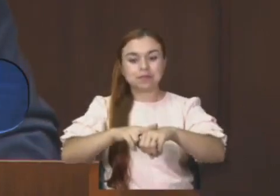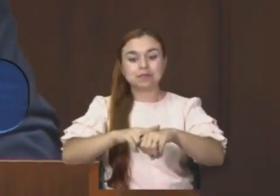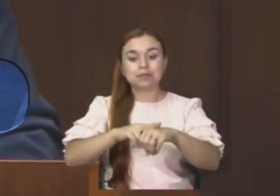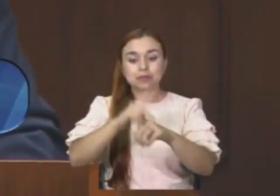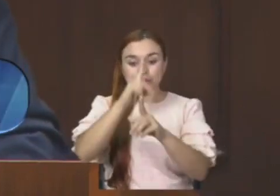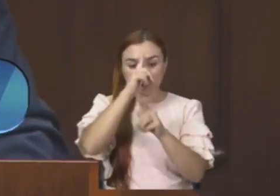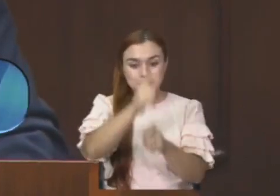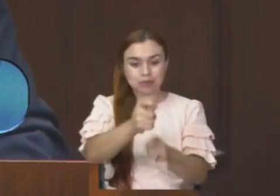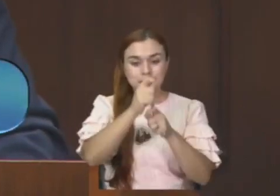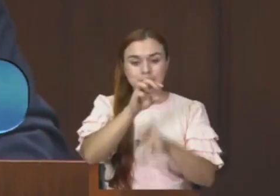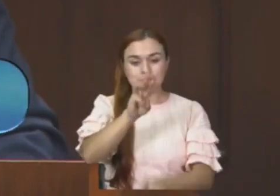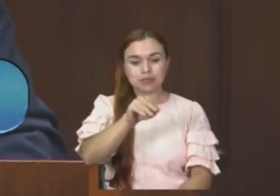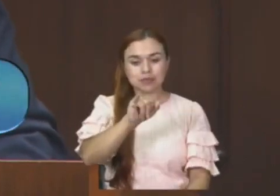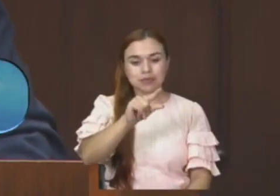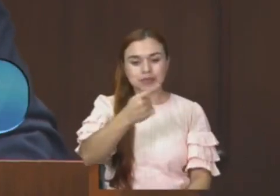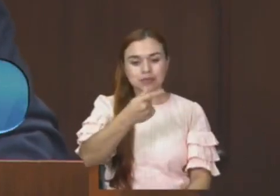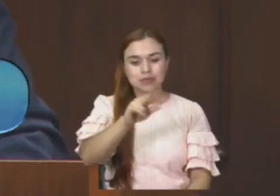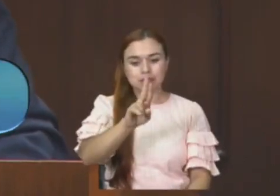Fanovich,